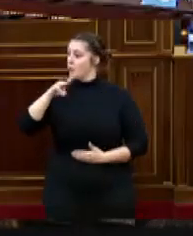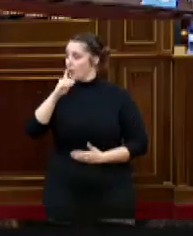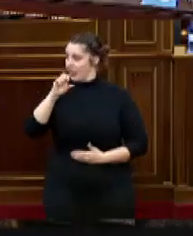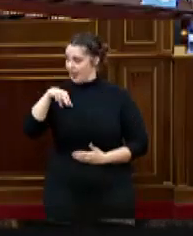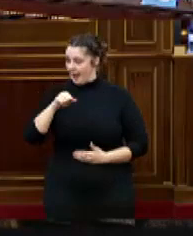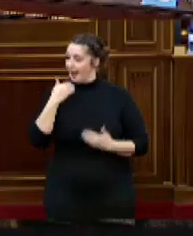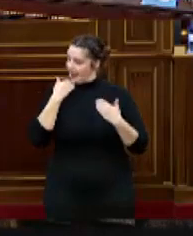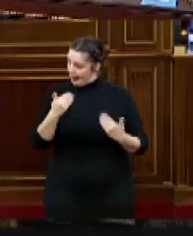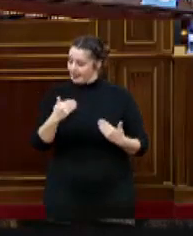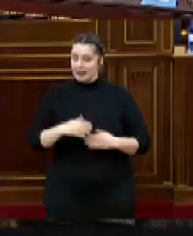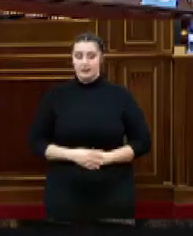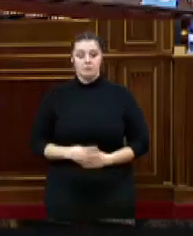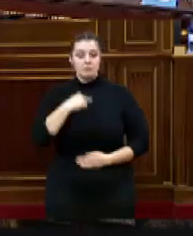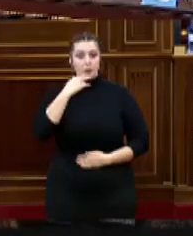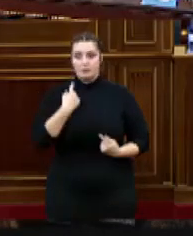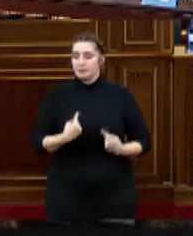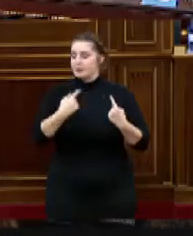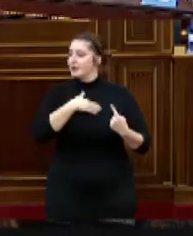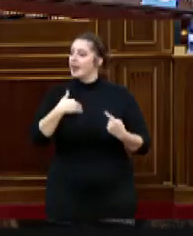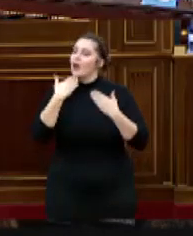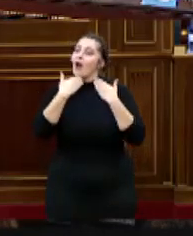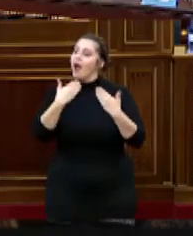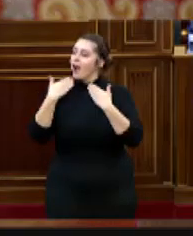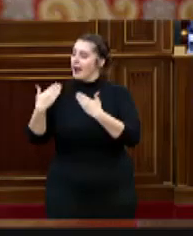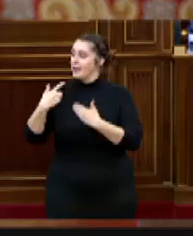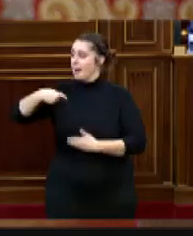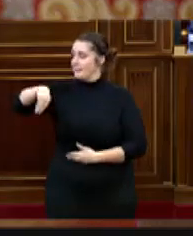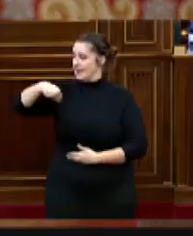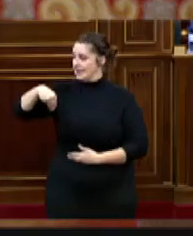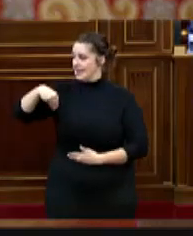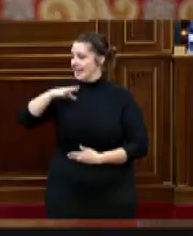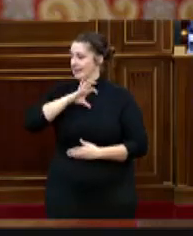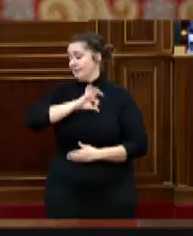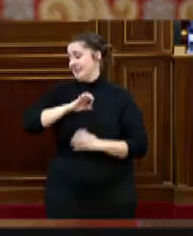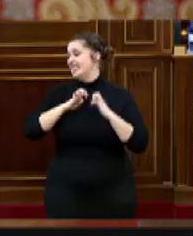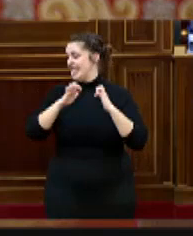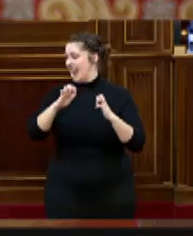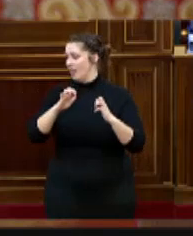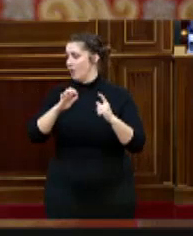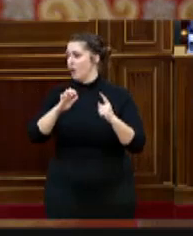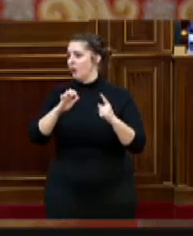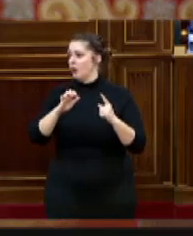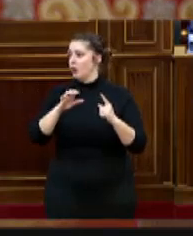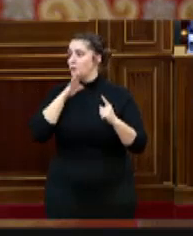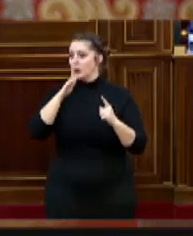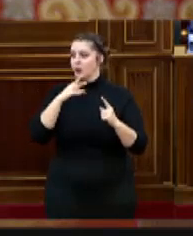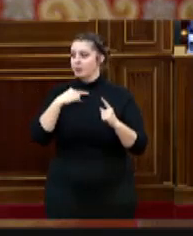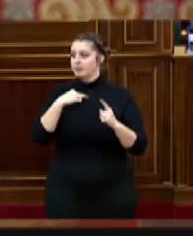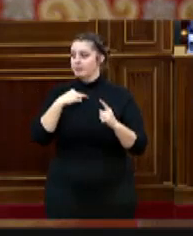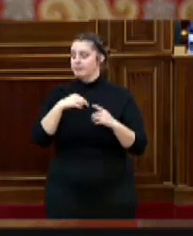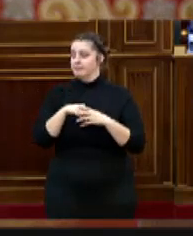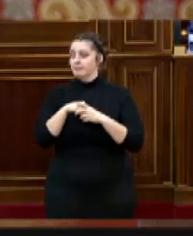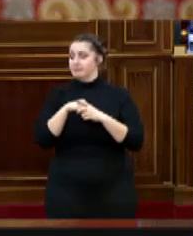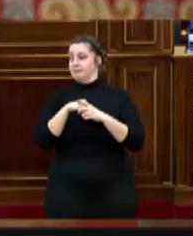mis primeras palabras deben ser de agradecimiento al presidente del senado por ofrecernos la ocasión de